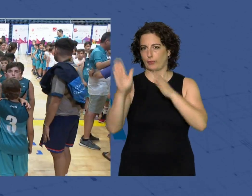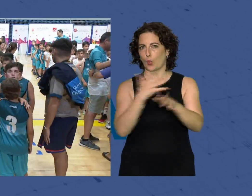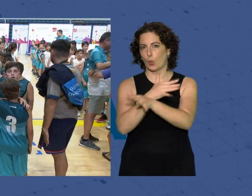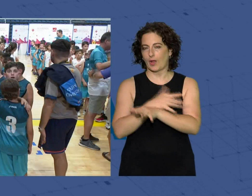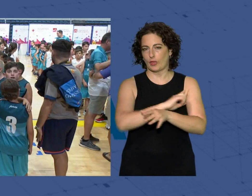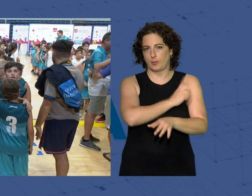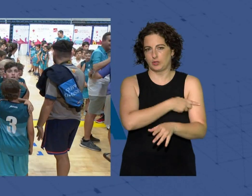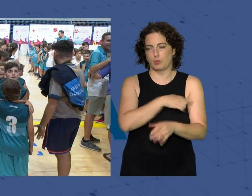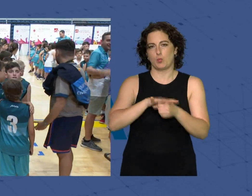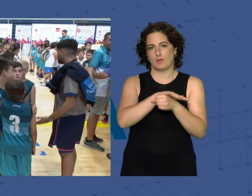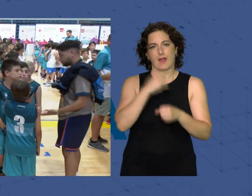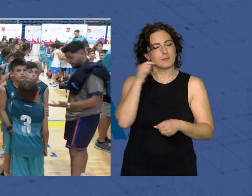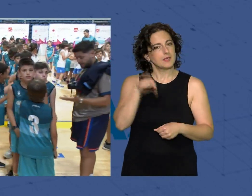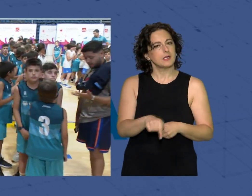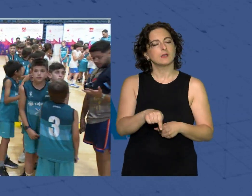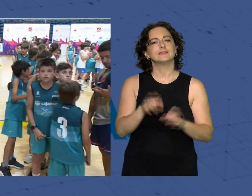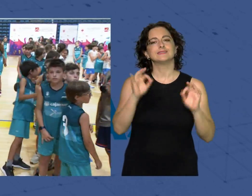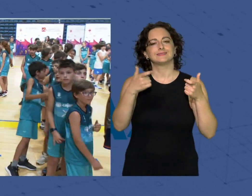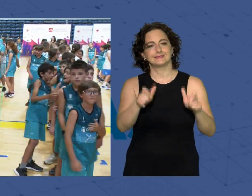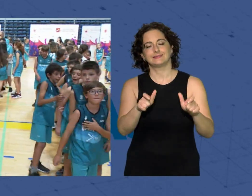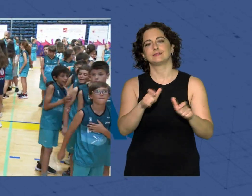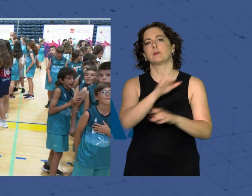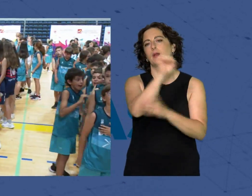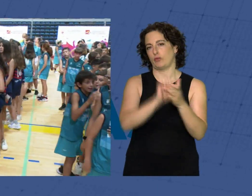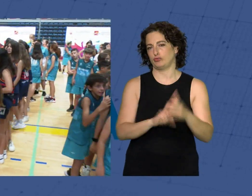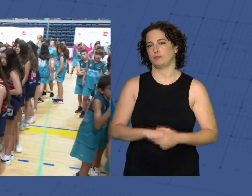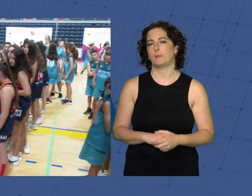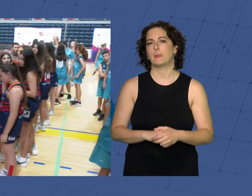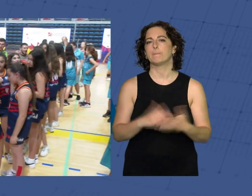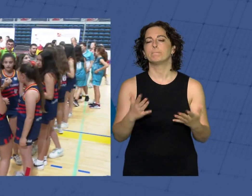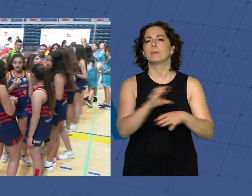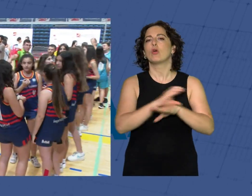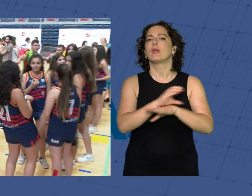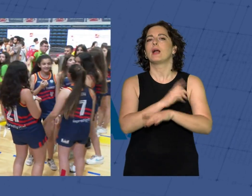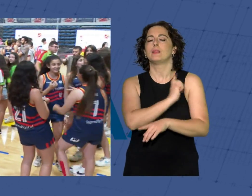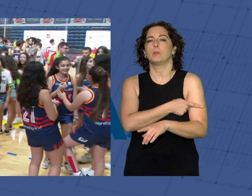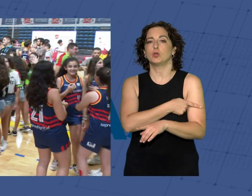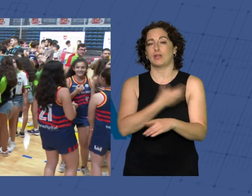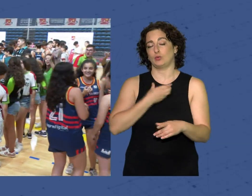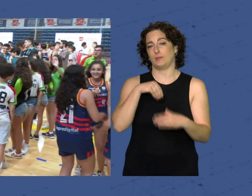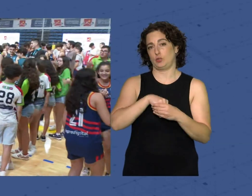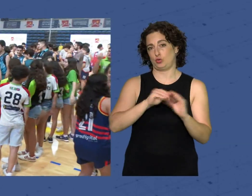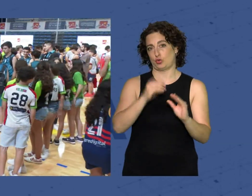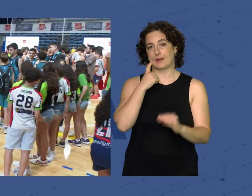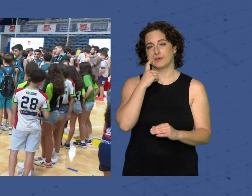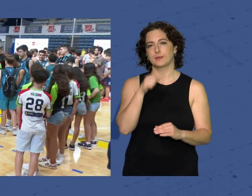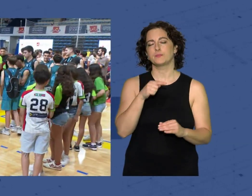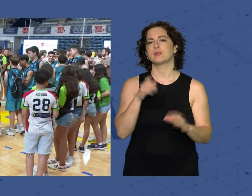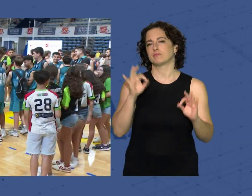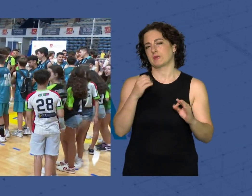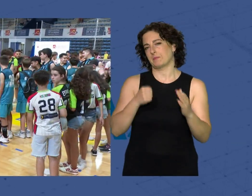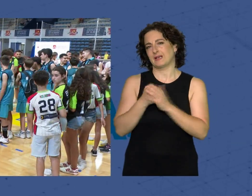Municipales de Almería en la disciplina deportiva del básquet. El concejal de deportes del Ayuntamiento de Almería y máximo